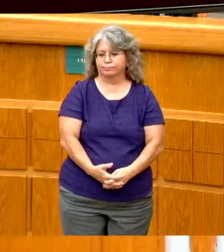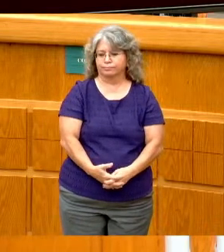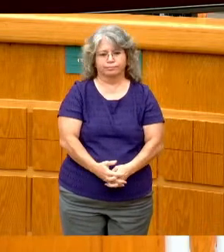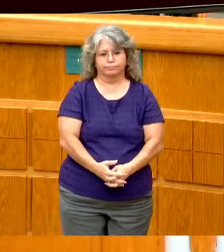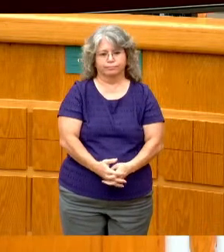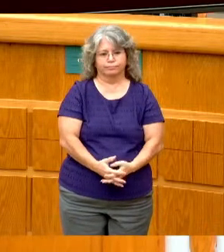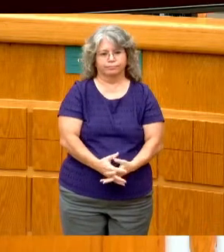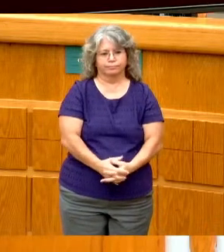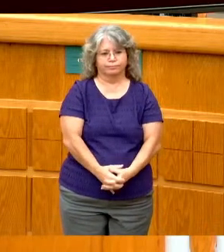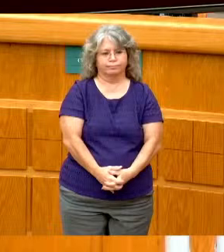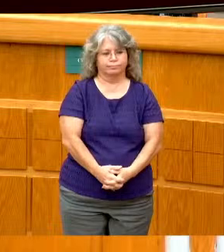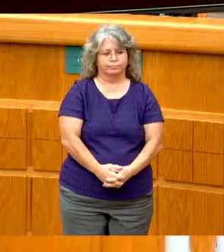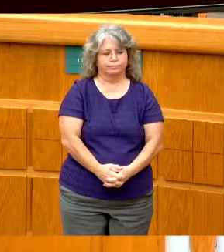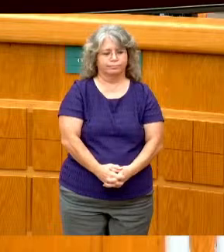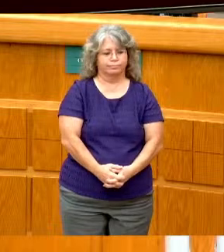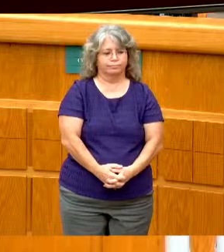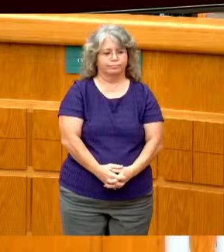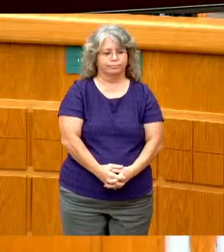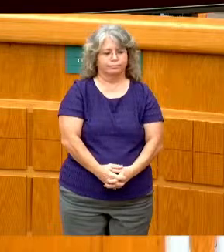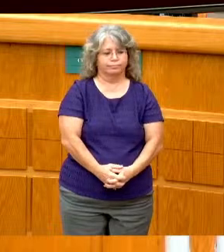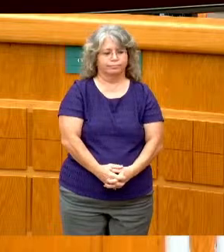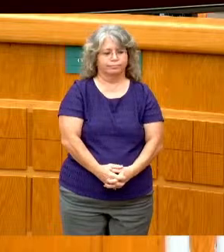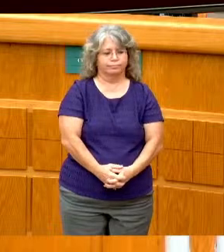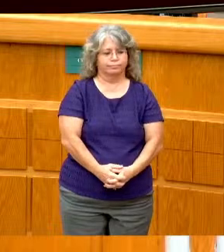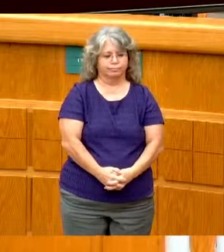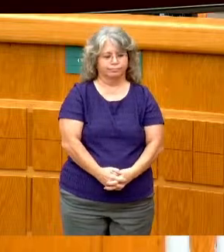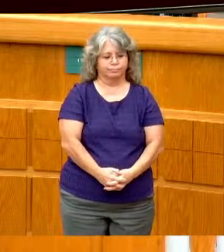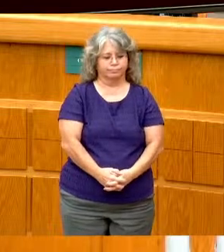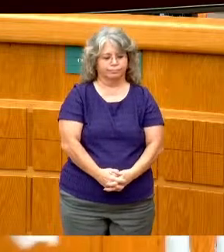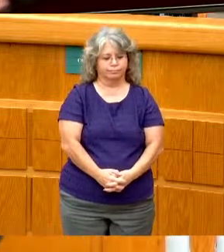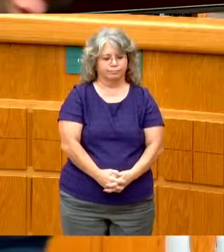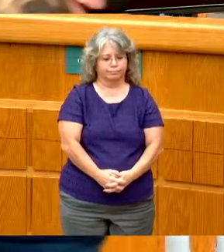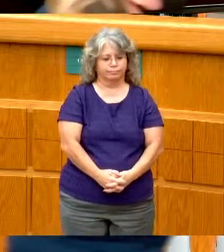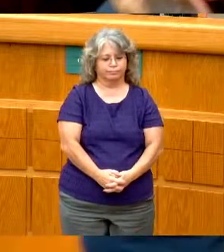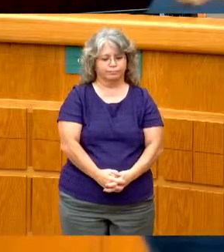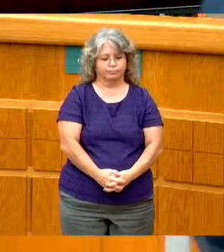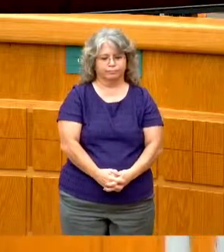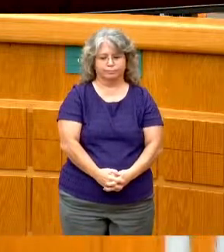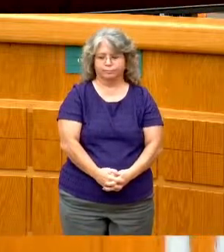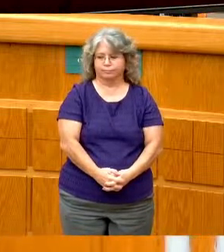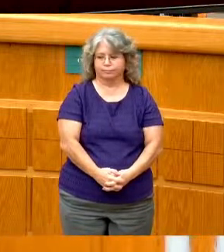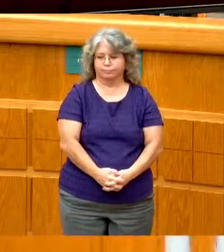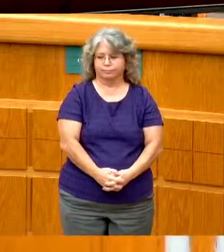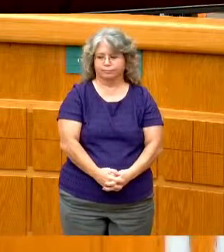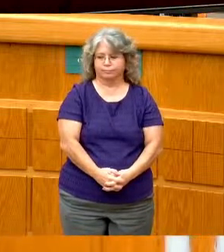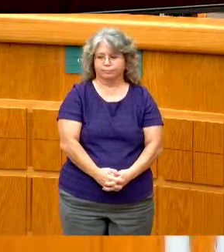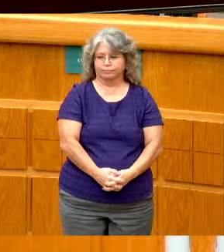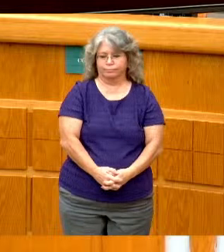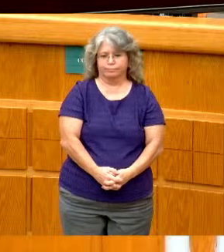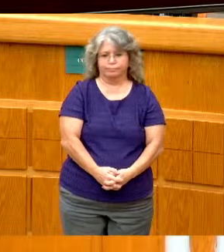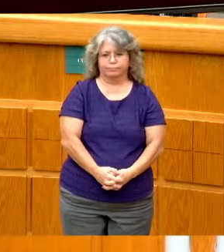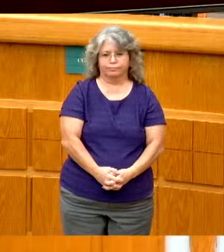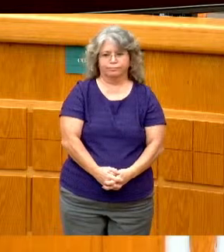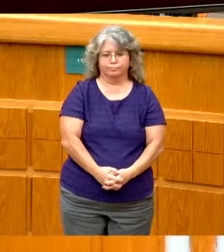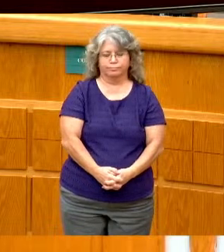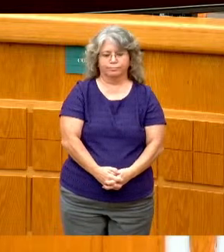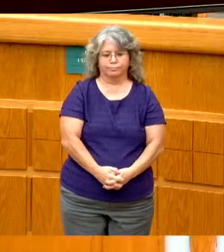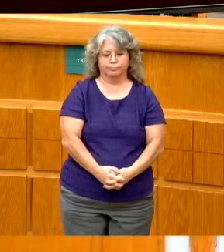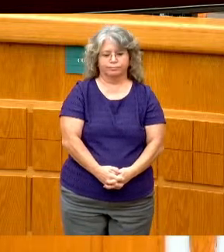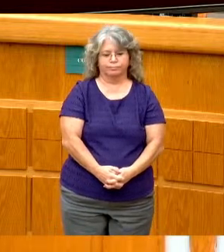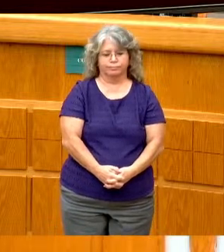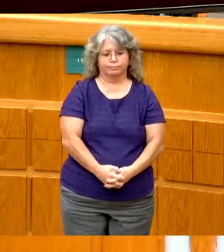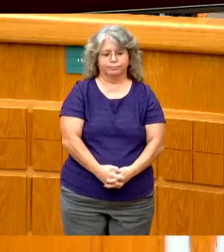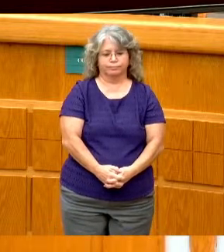buenas noticias para aquellas personas que deben el pago de impuestos sin tener que pagar ninguna multa. Pero si usted va a recibir un reembolso, también hágalo lo más